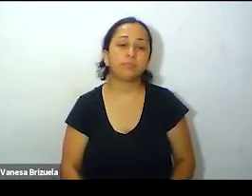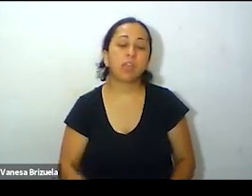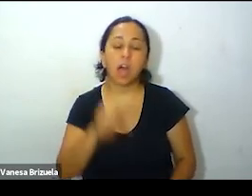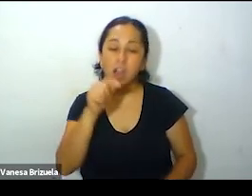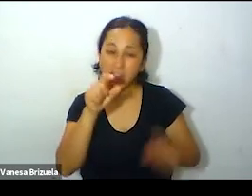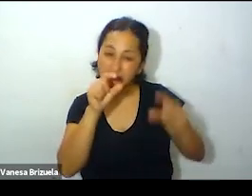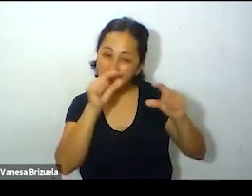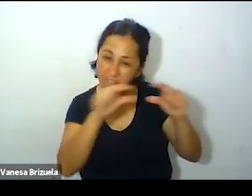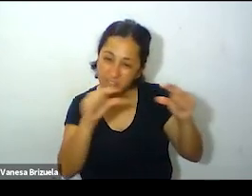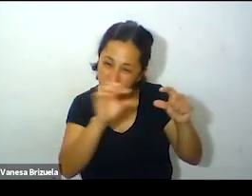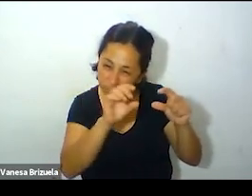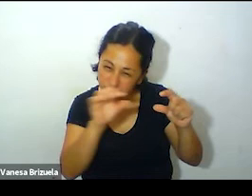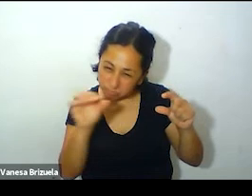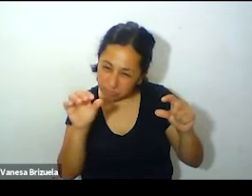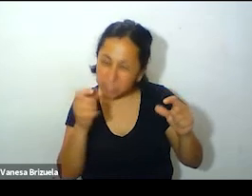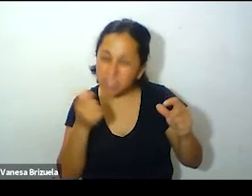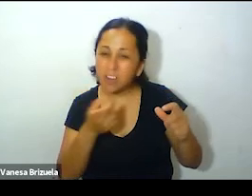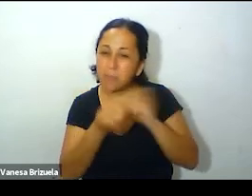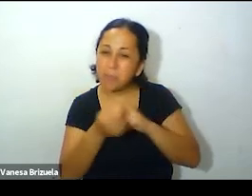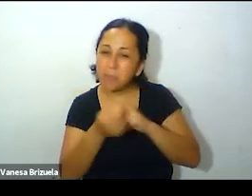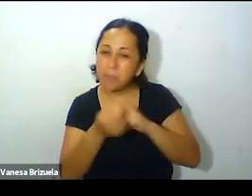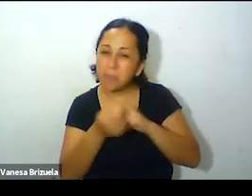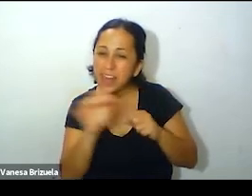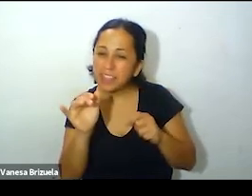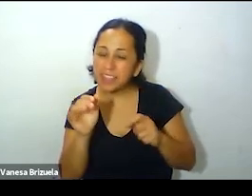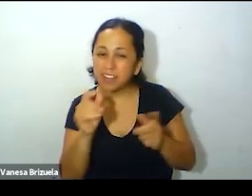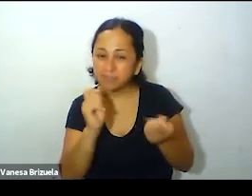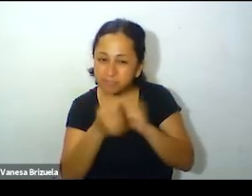la tipografía a esta parte.